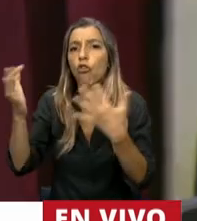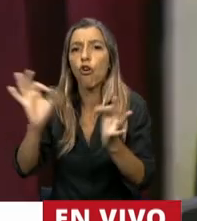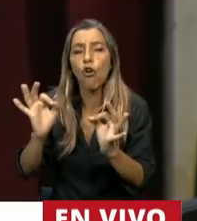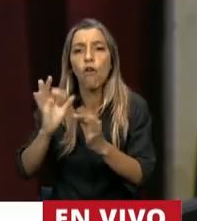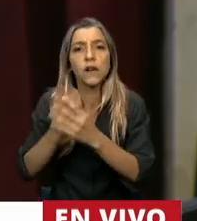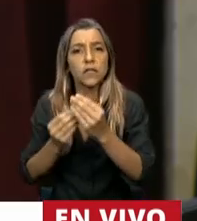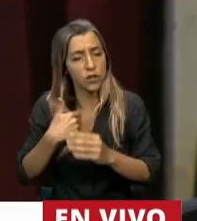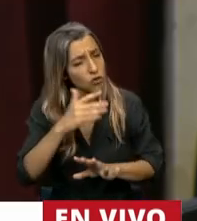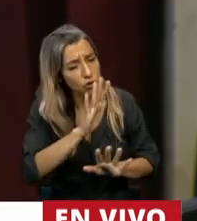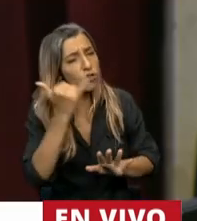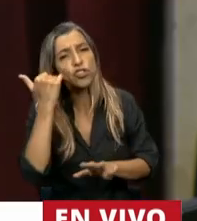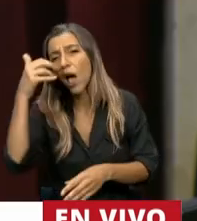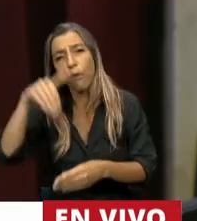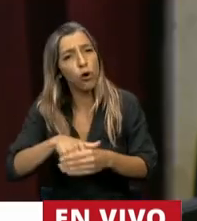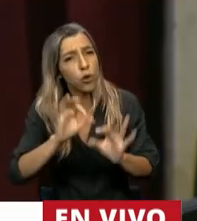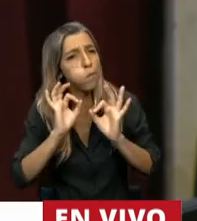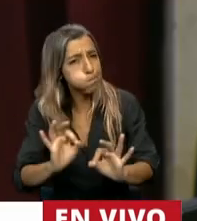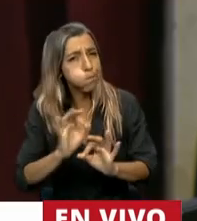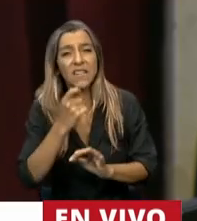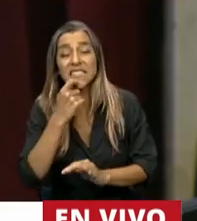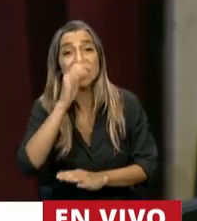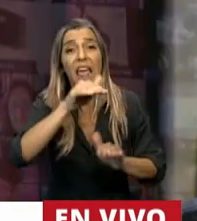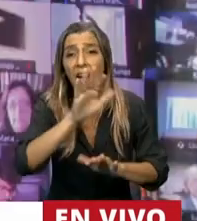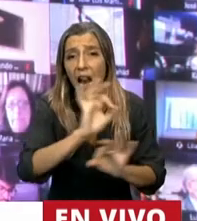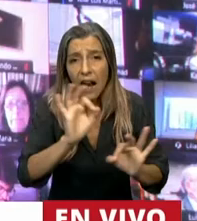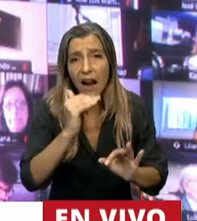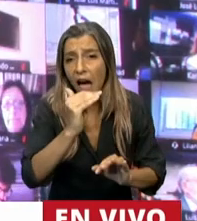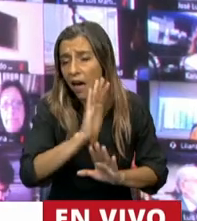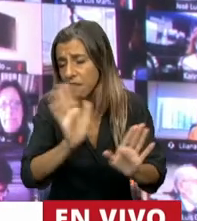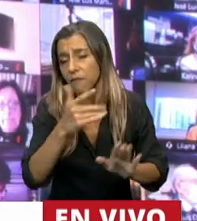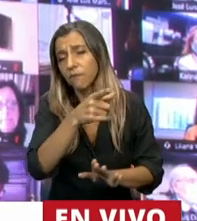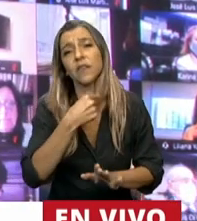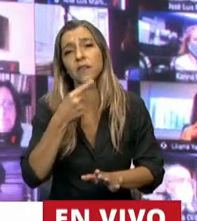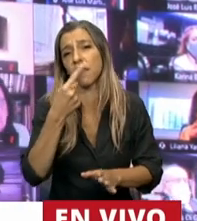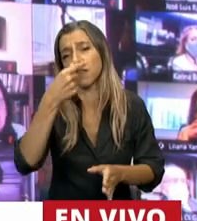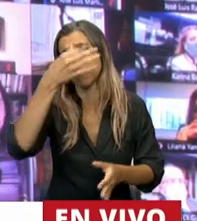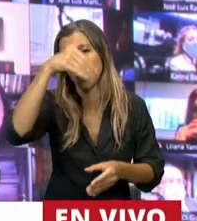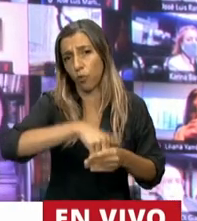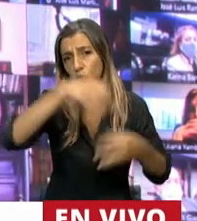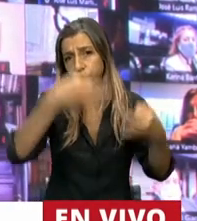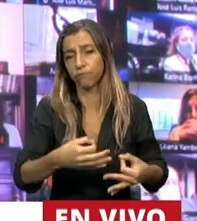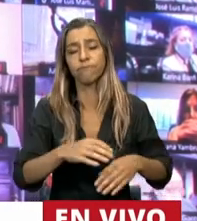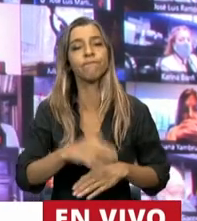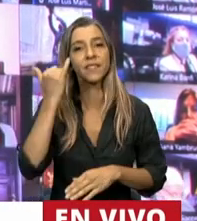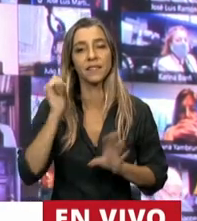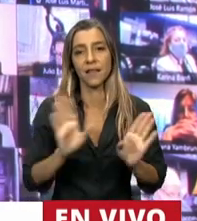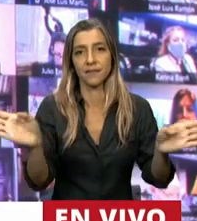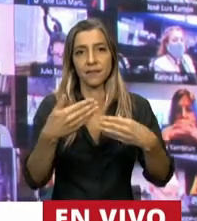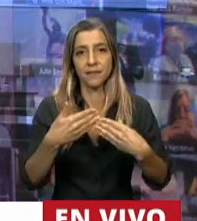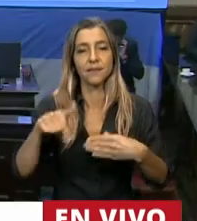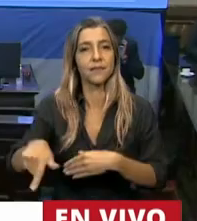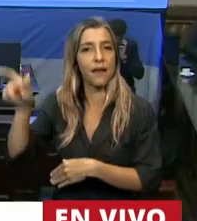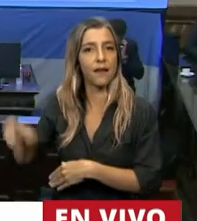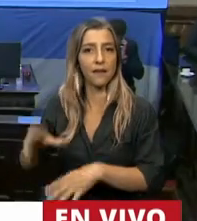no lo llamé a votar es porque su voto muchas está gracias. Registrado. Muchas gracias, presidente. Se cierra la votación por secretaría, se